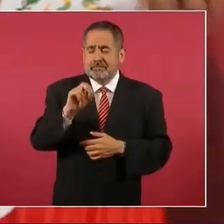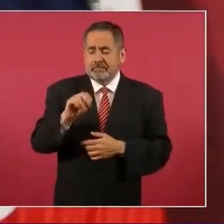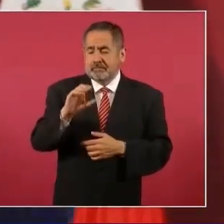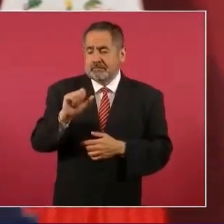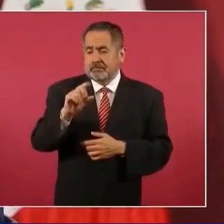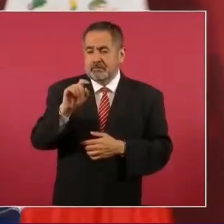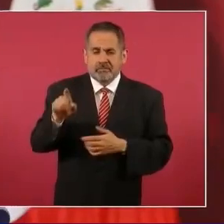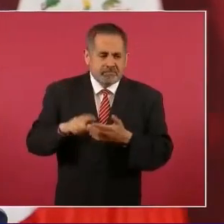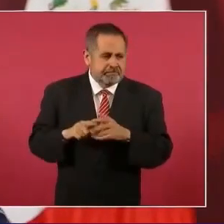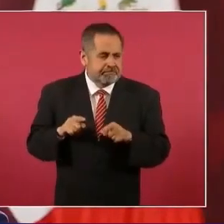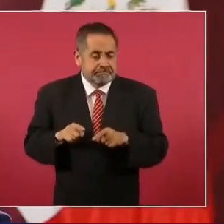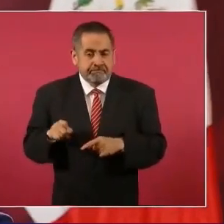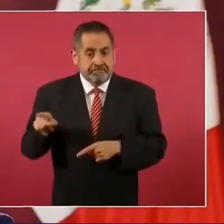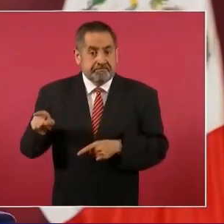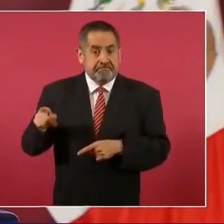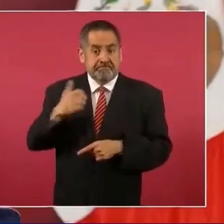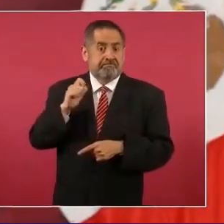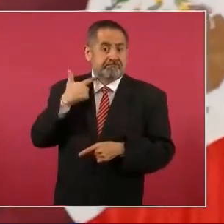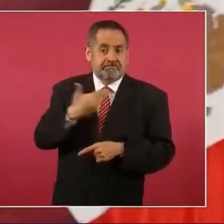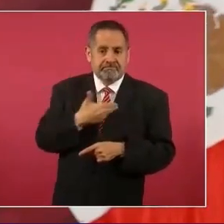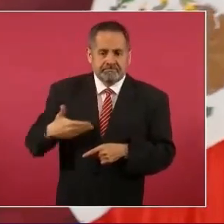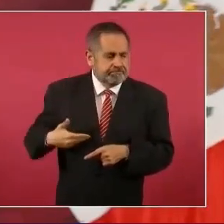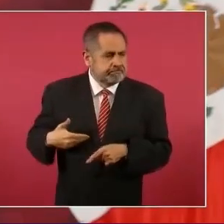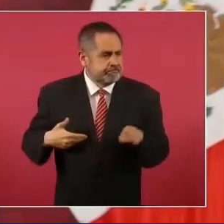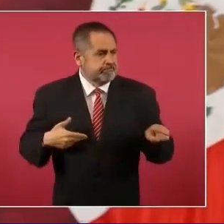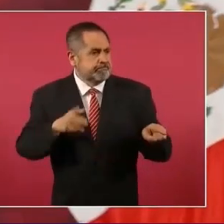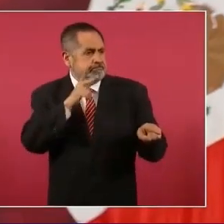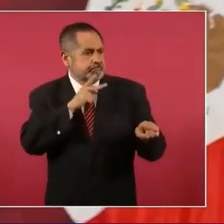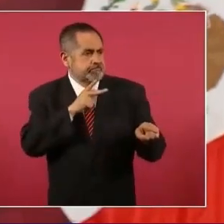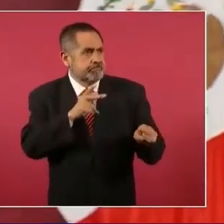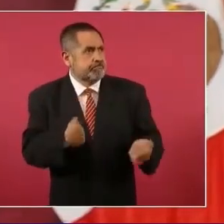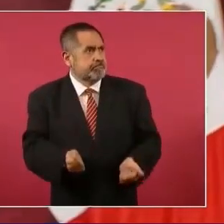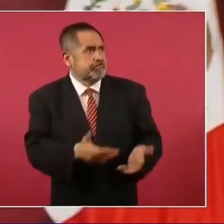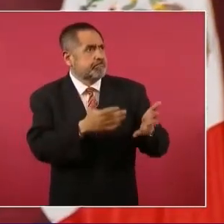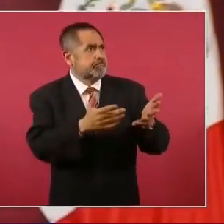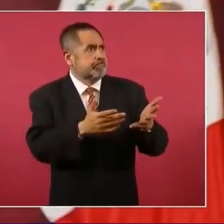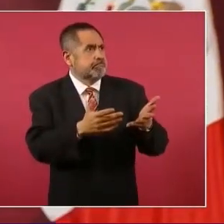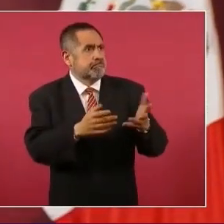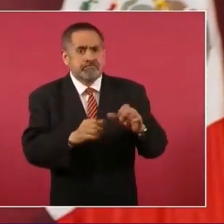que recupera el petróleo que lo habían entregado